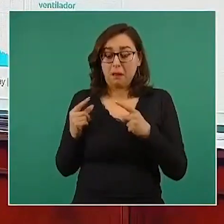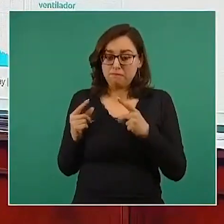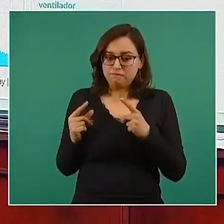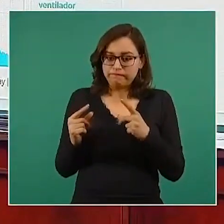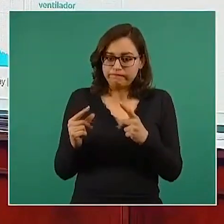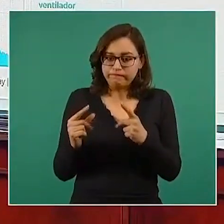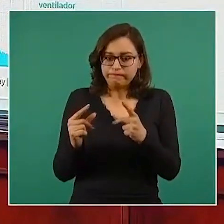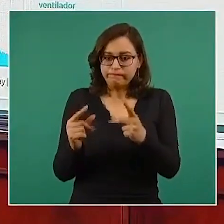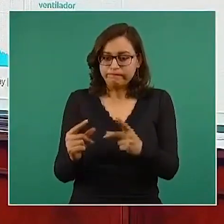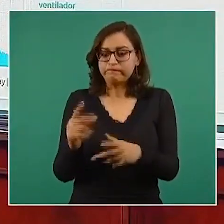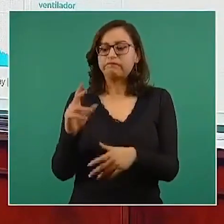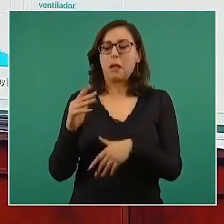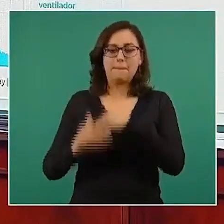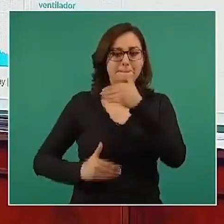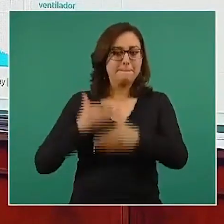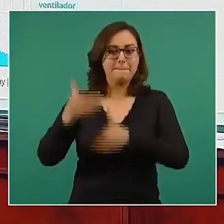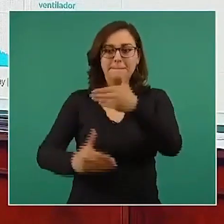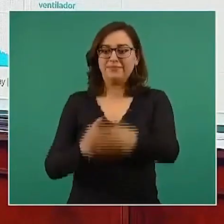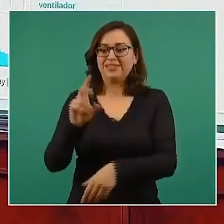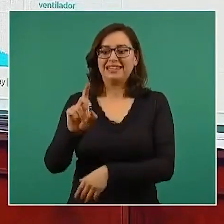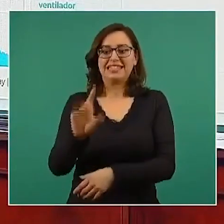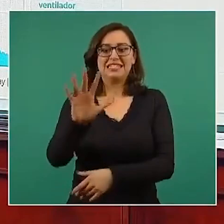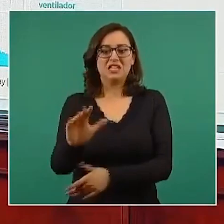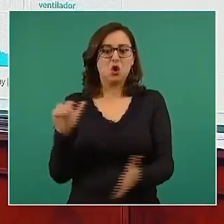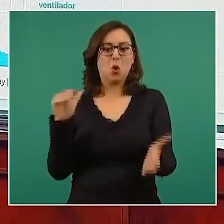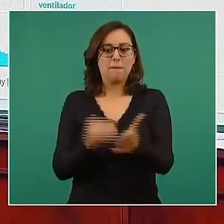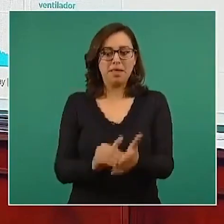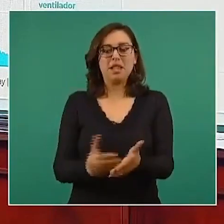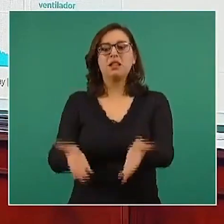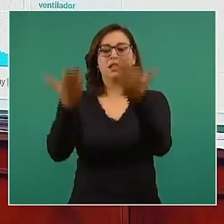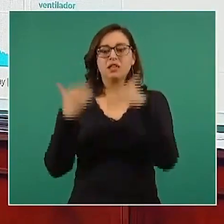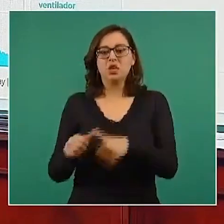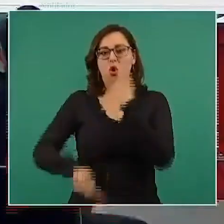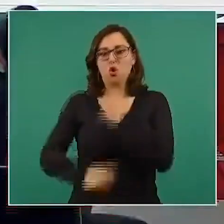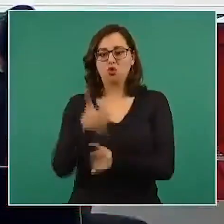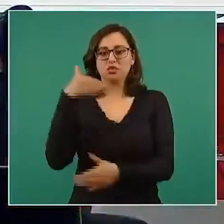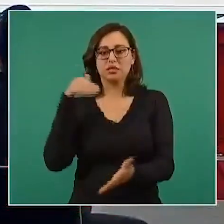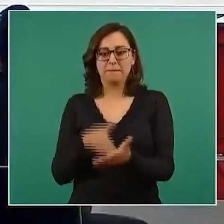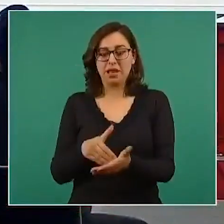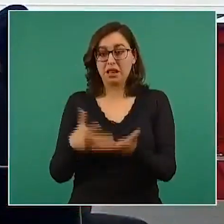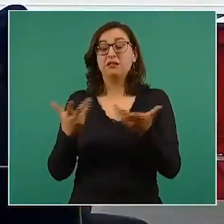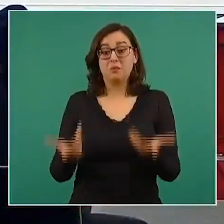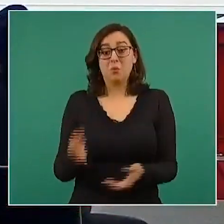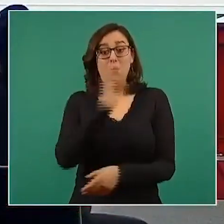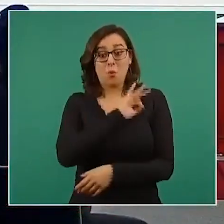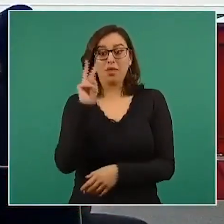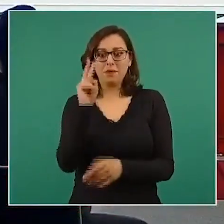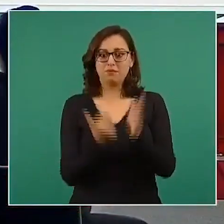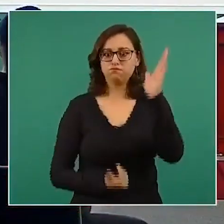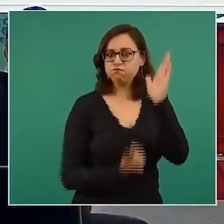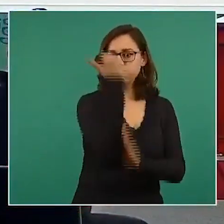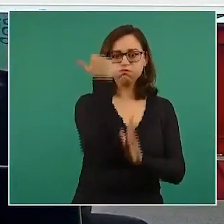35,635 camas, 7 veces lo que se inició, y 11,681 camas. Y pueden ver ustedes que siempre, en todo